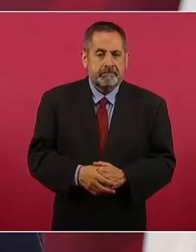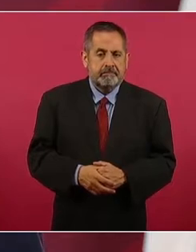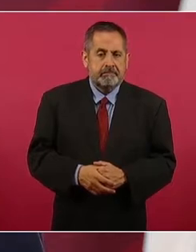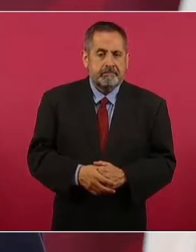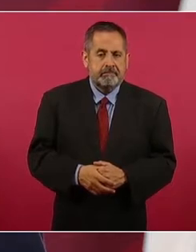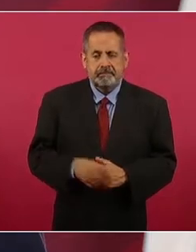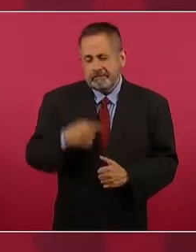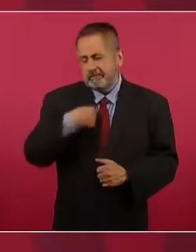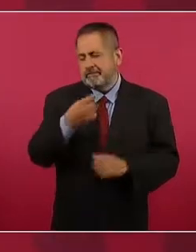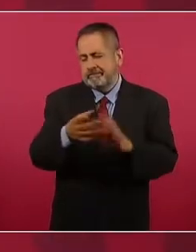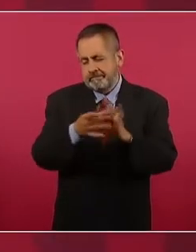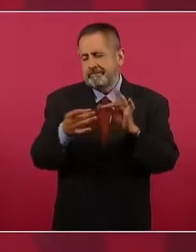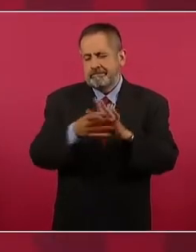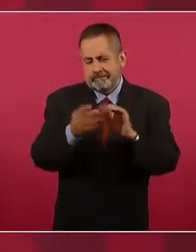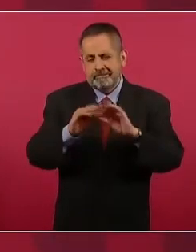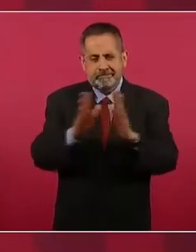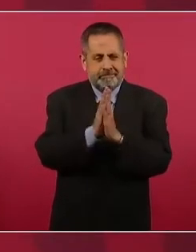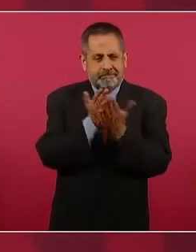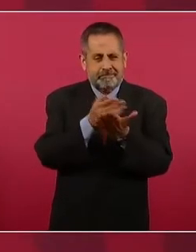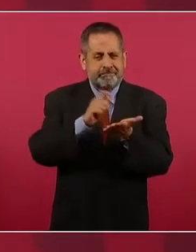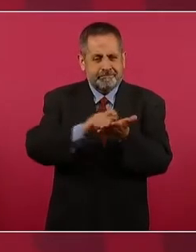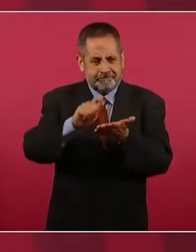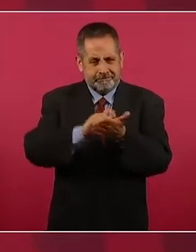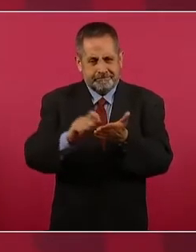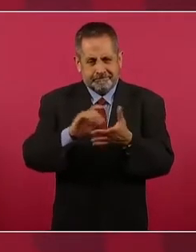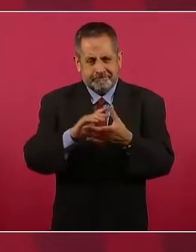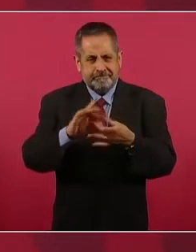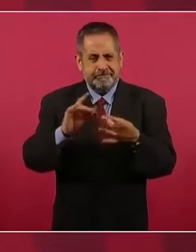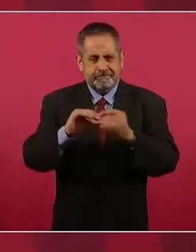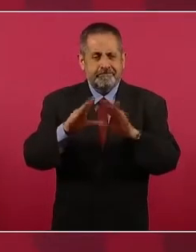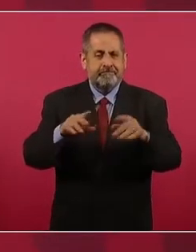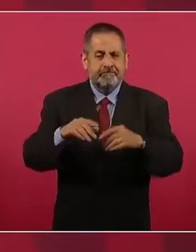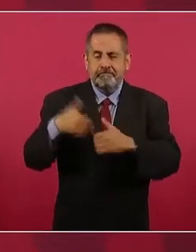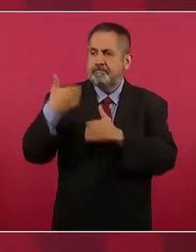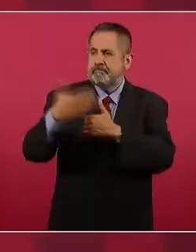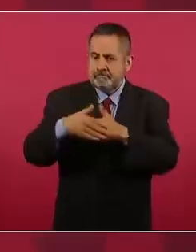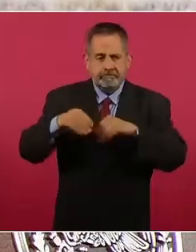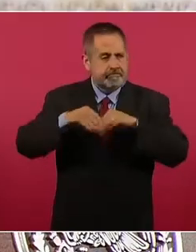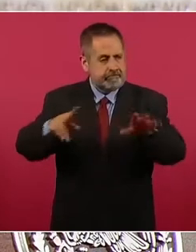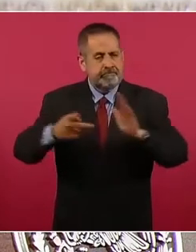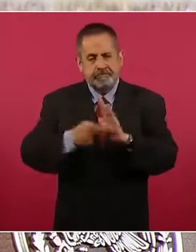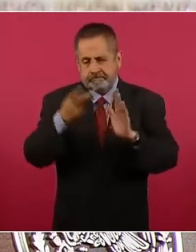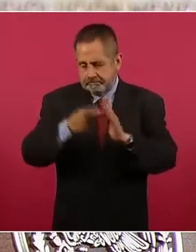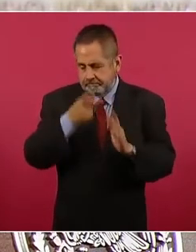Ya lo conté en un libro, pero lo voy a volver a decir ahora.